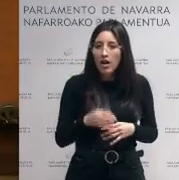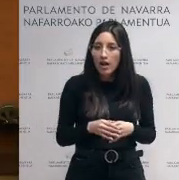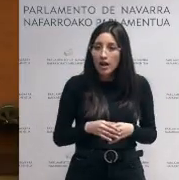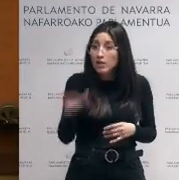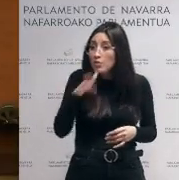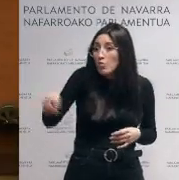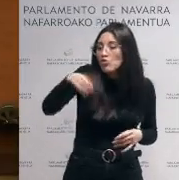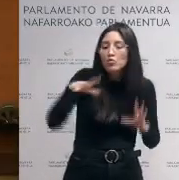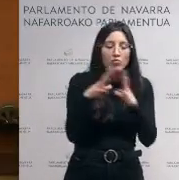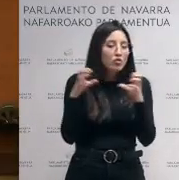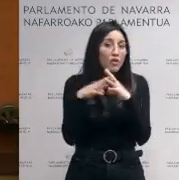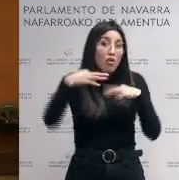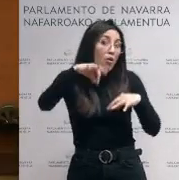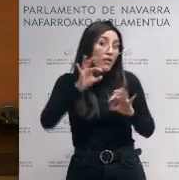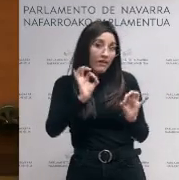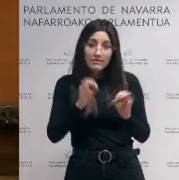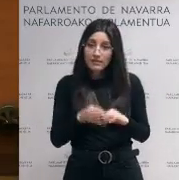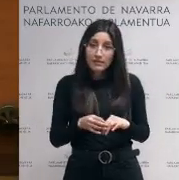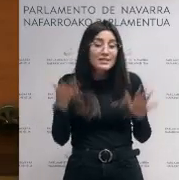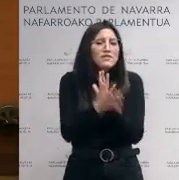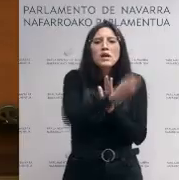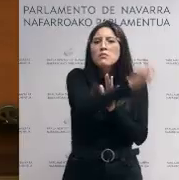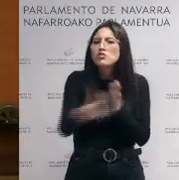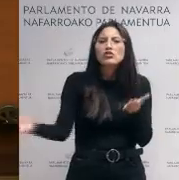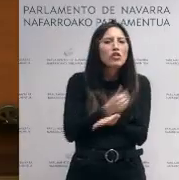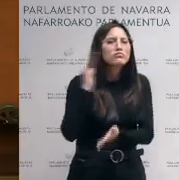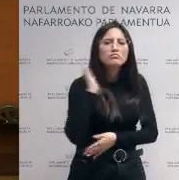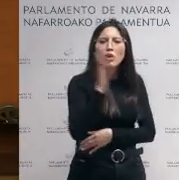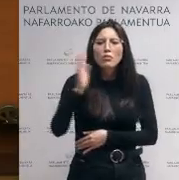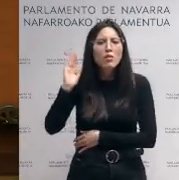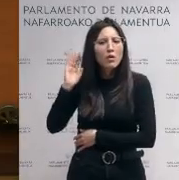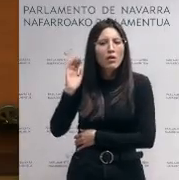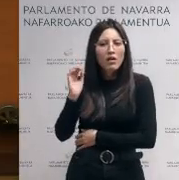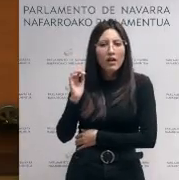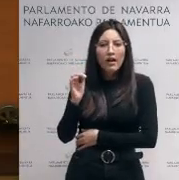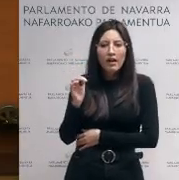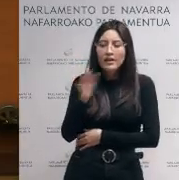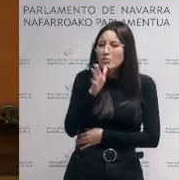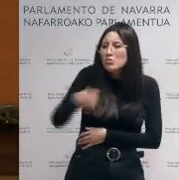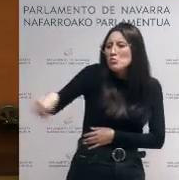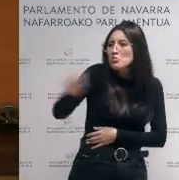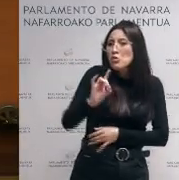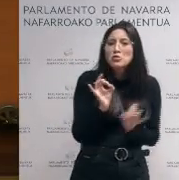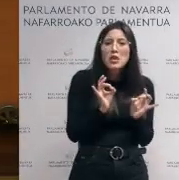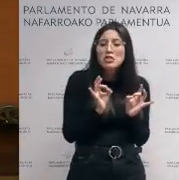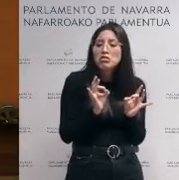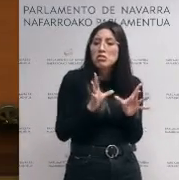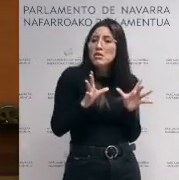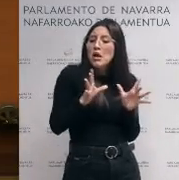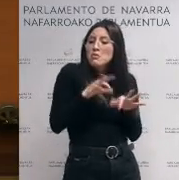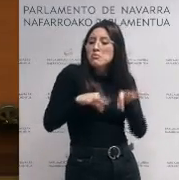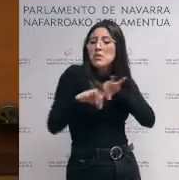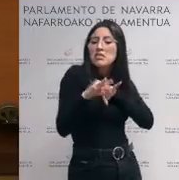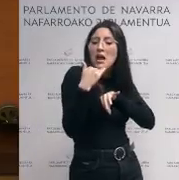motivación. No hay perdón para nadie. Ustedes son incapaces de manifestar la mínima sensibilidad siquiera con las